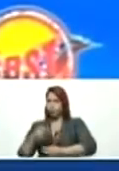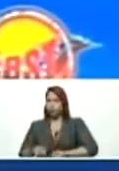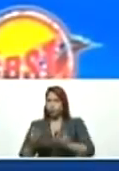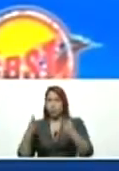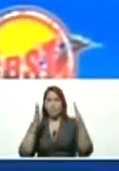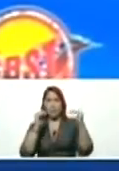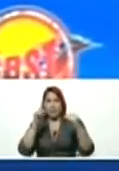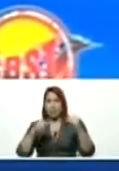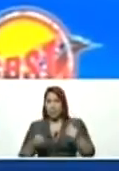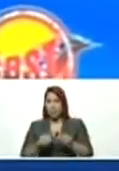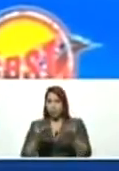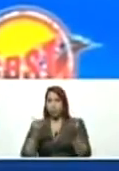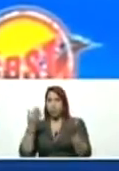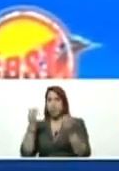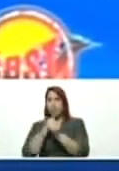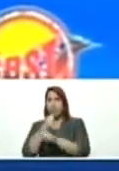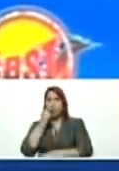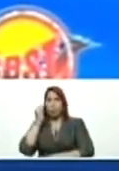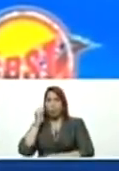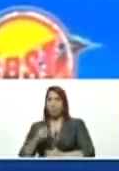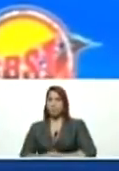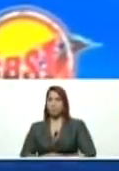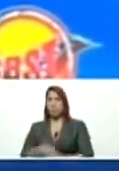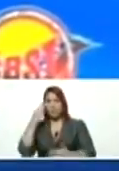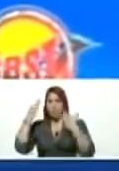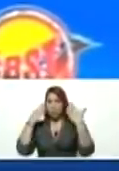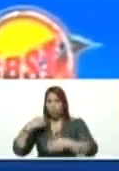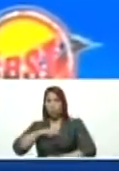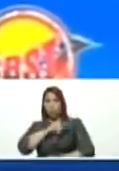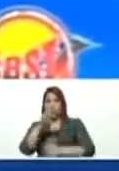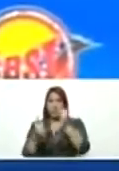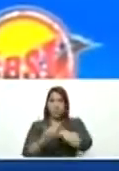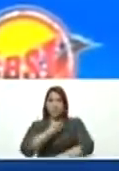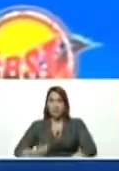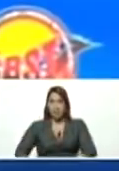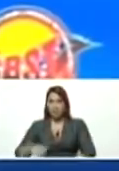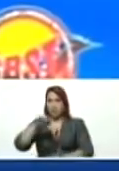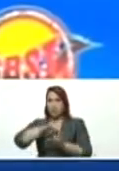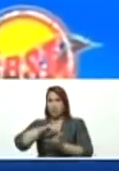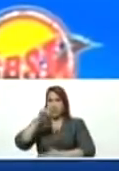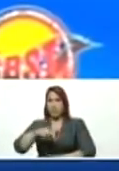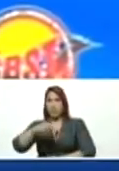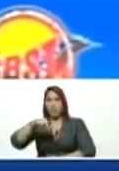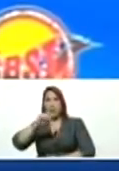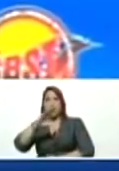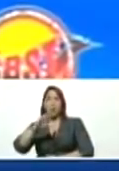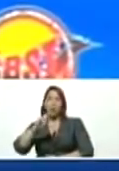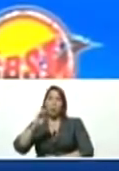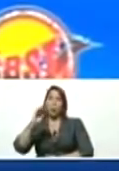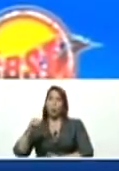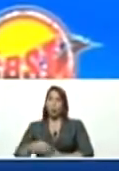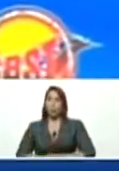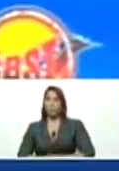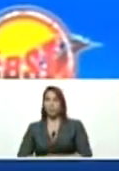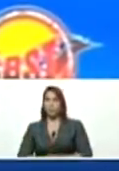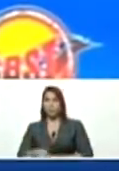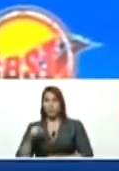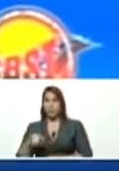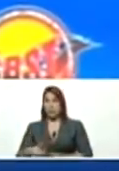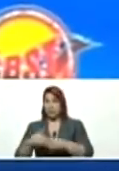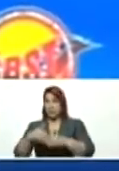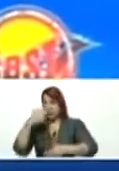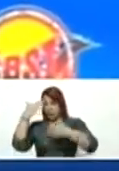esperanza a los trabajadores las trabajadoras saludo a nuestros vicepresidente de la central marco tulio díaz un saludo fraterno